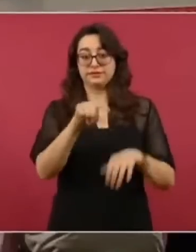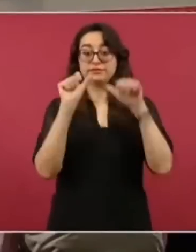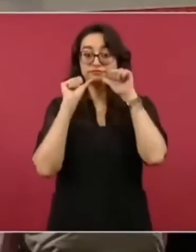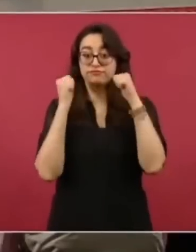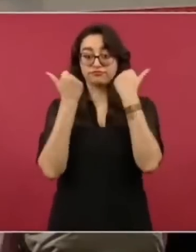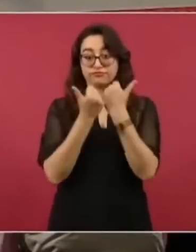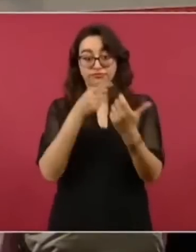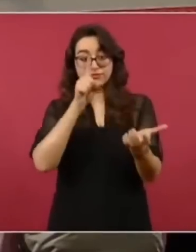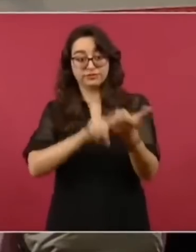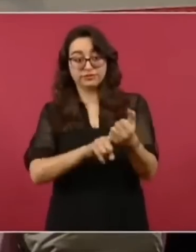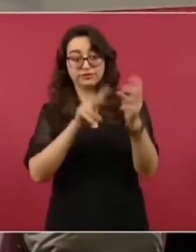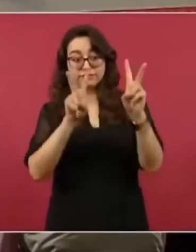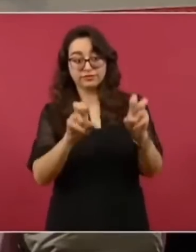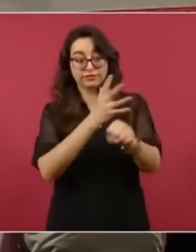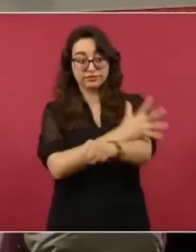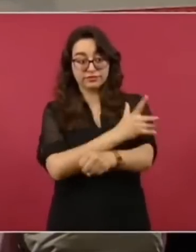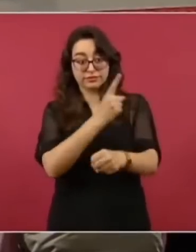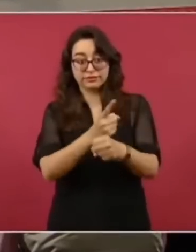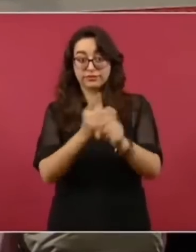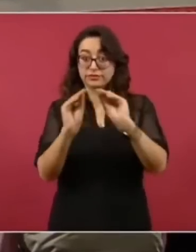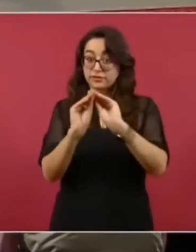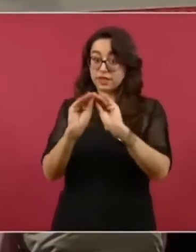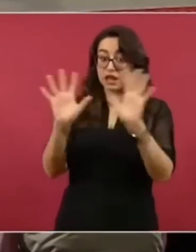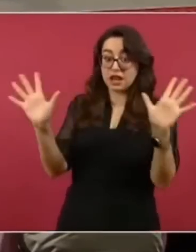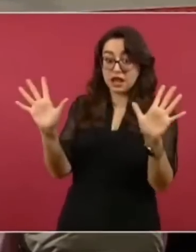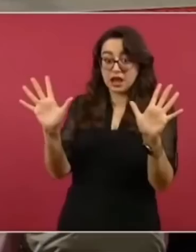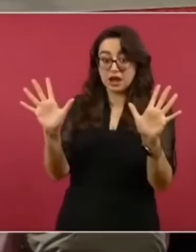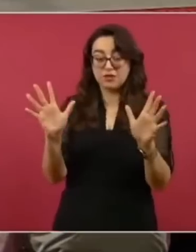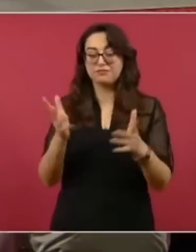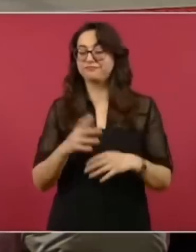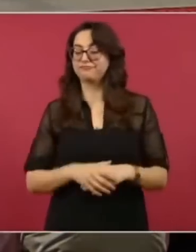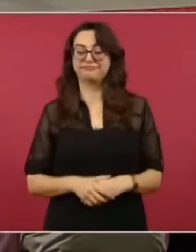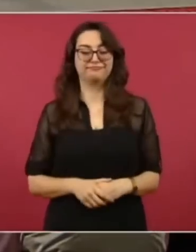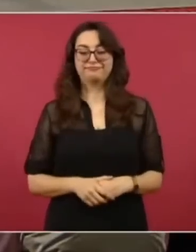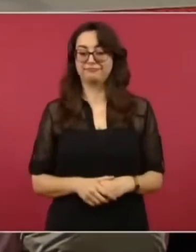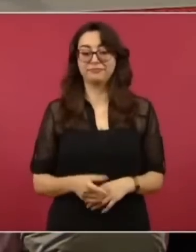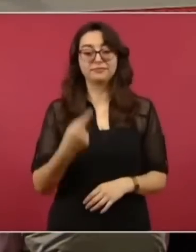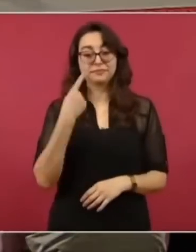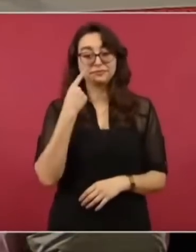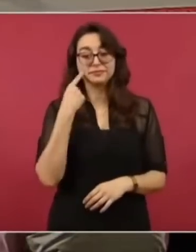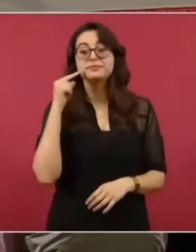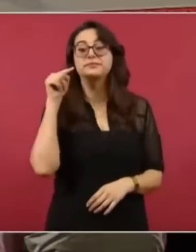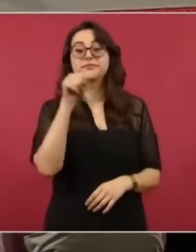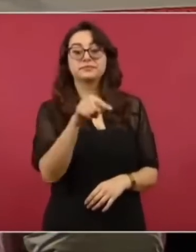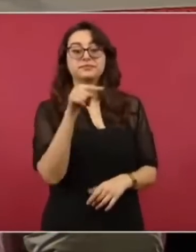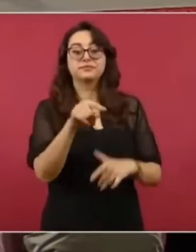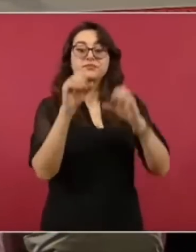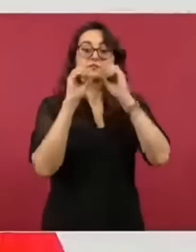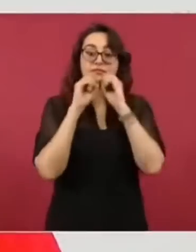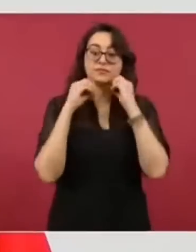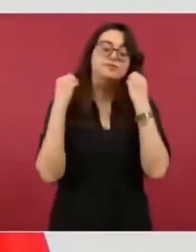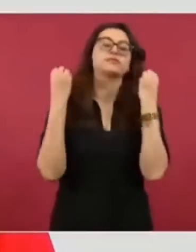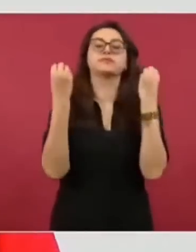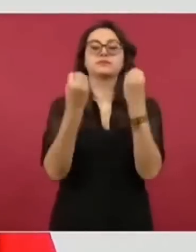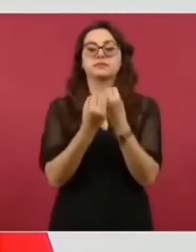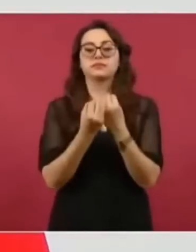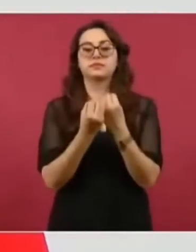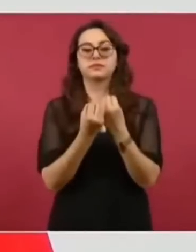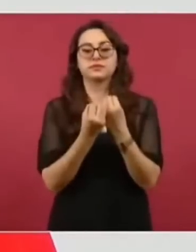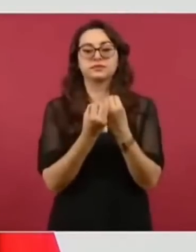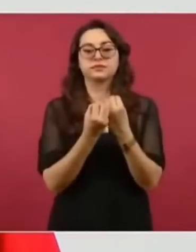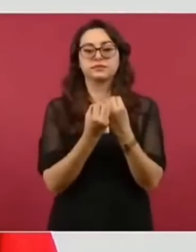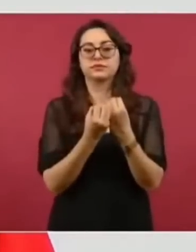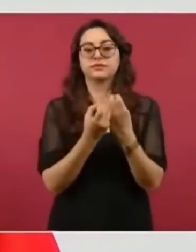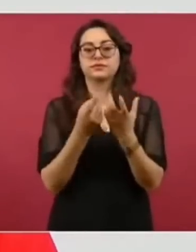la corrupción de Claudia X González, esta organización ha defendido a ultrancia